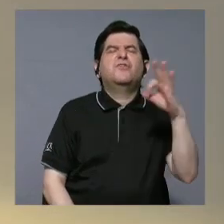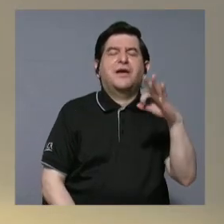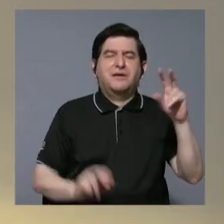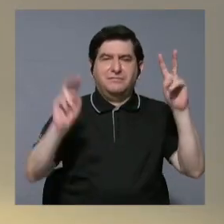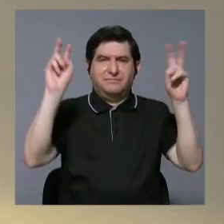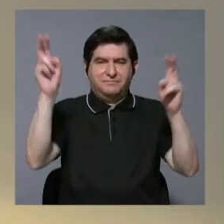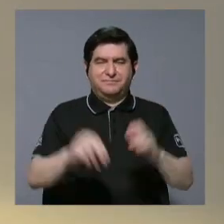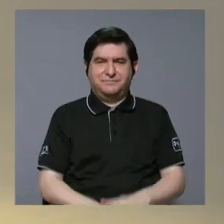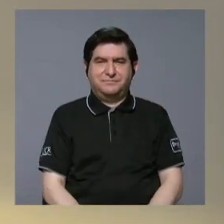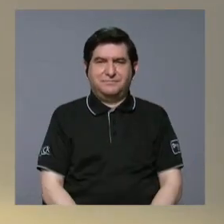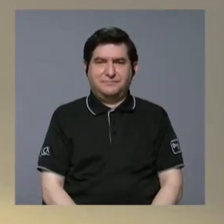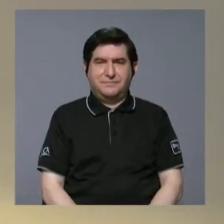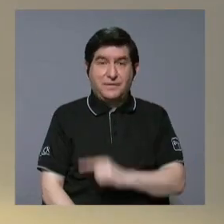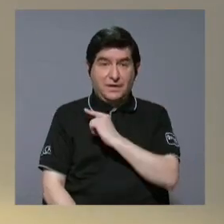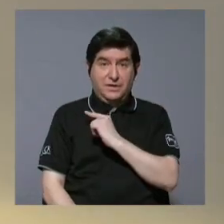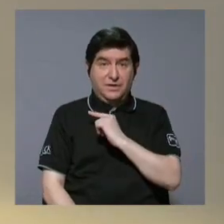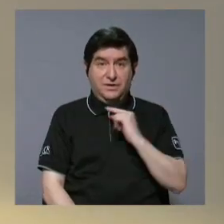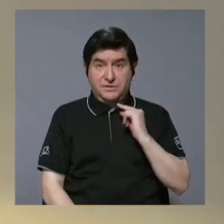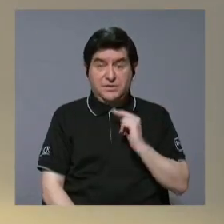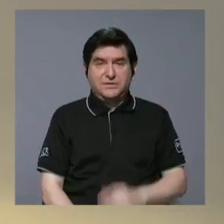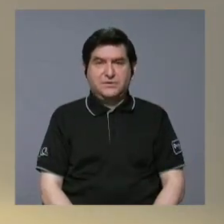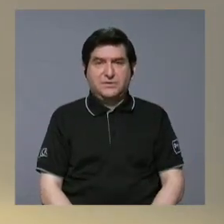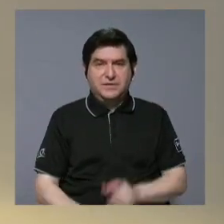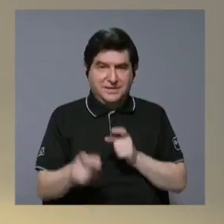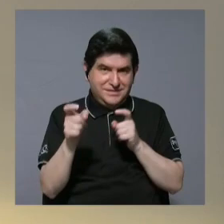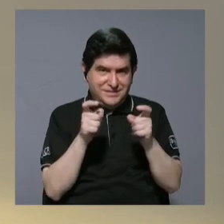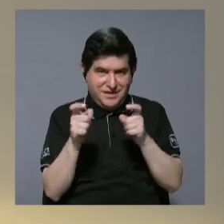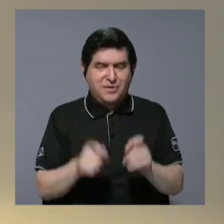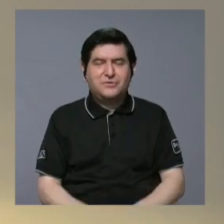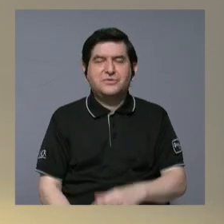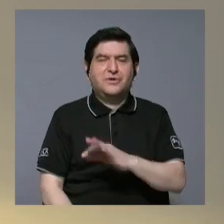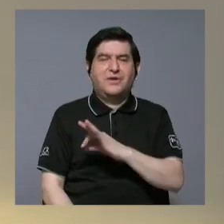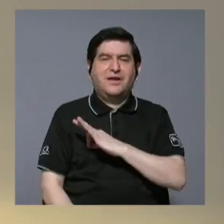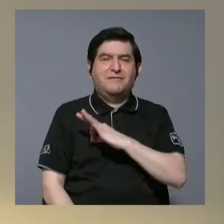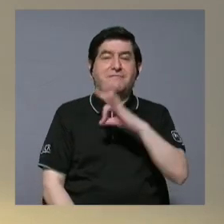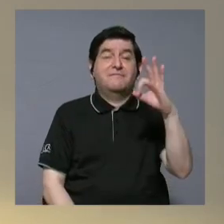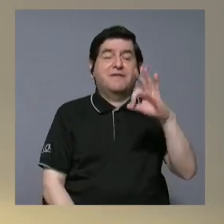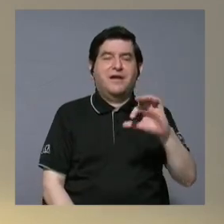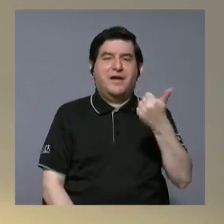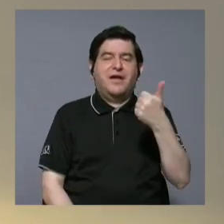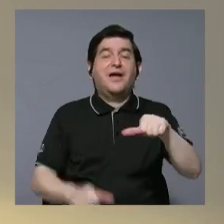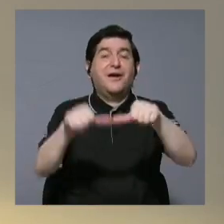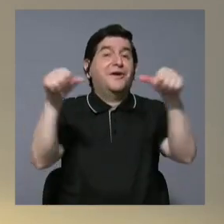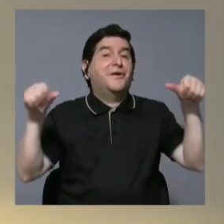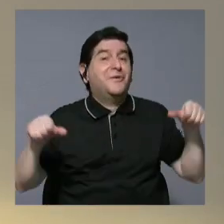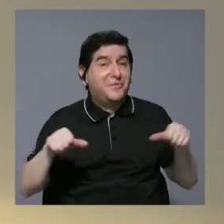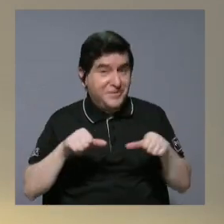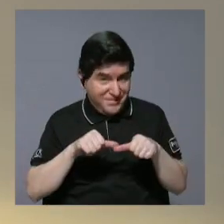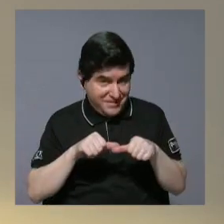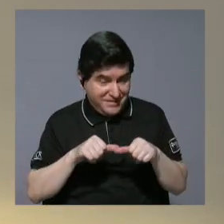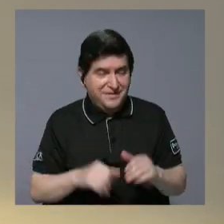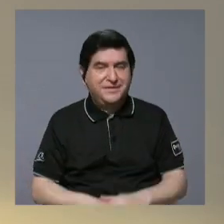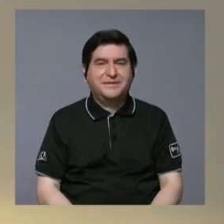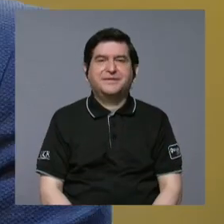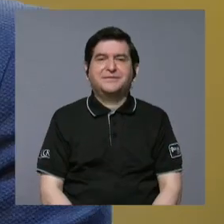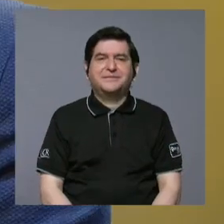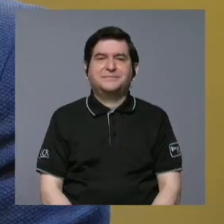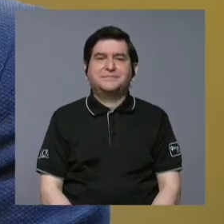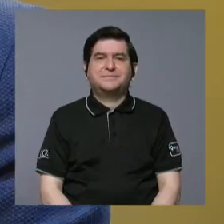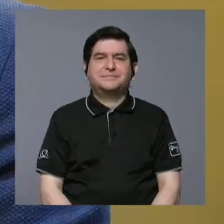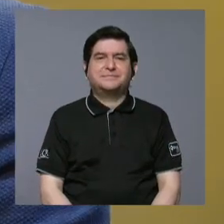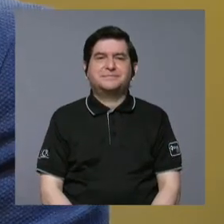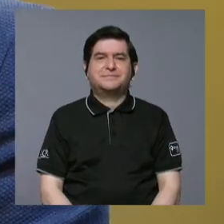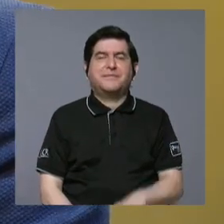curas que manejan la fe en obviamente en otro ámbito,